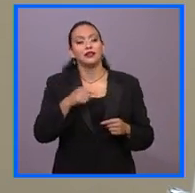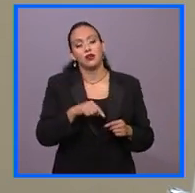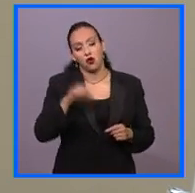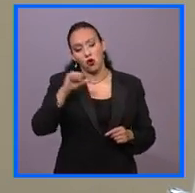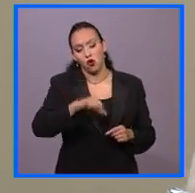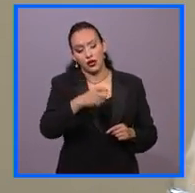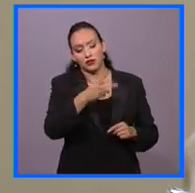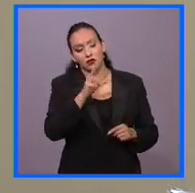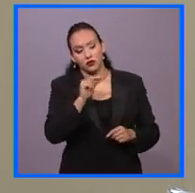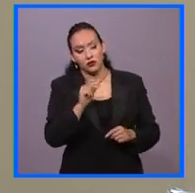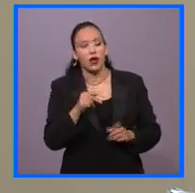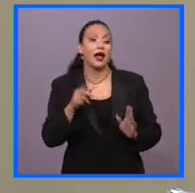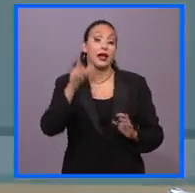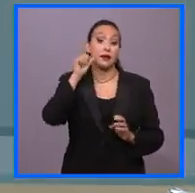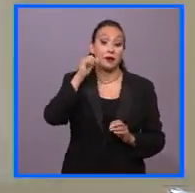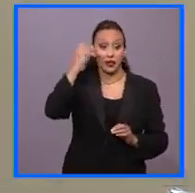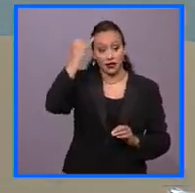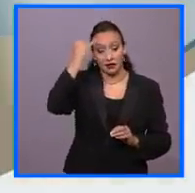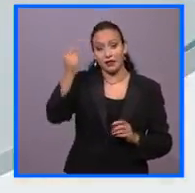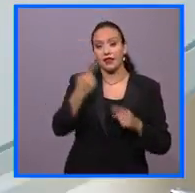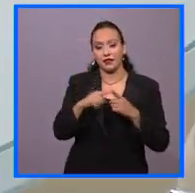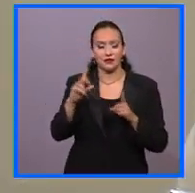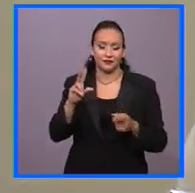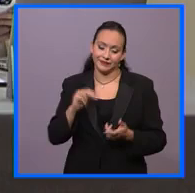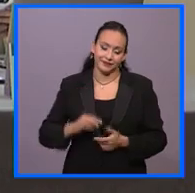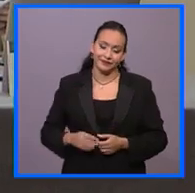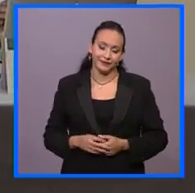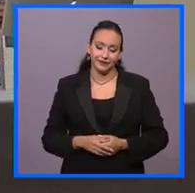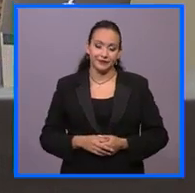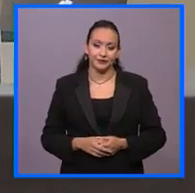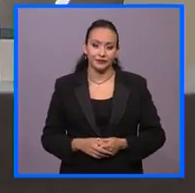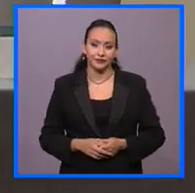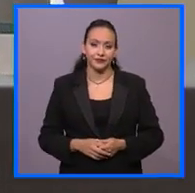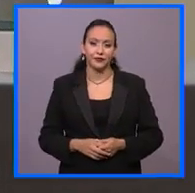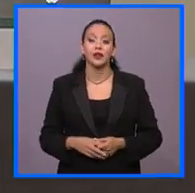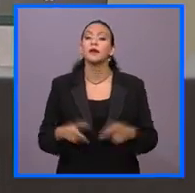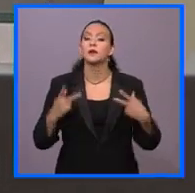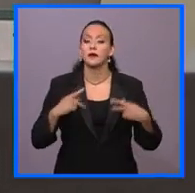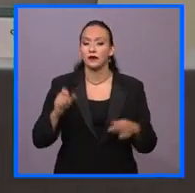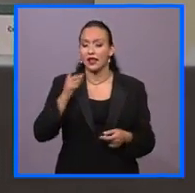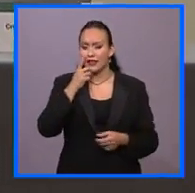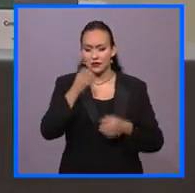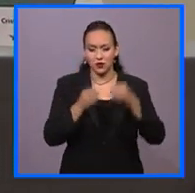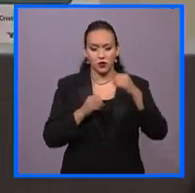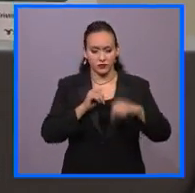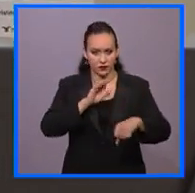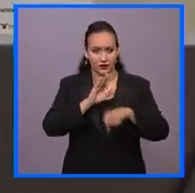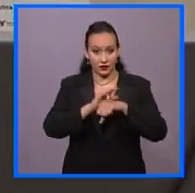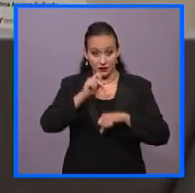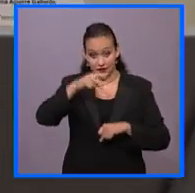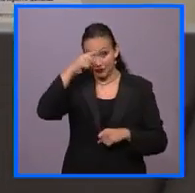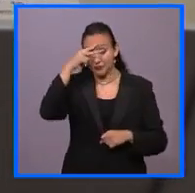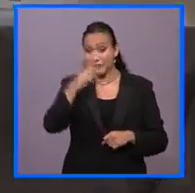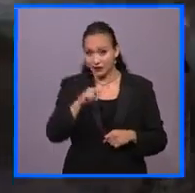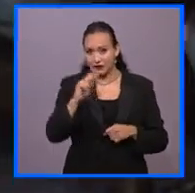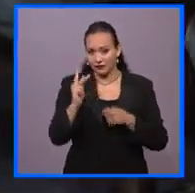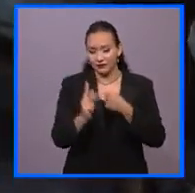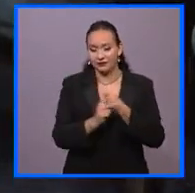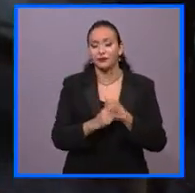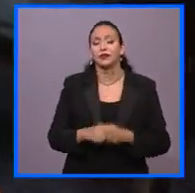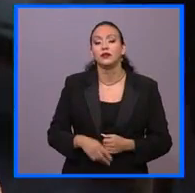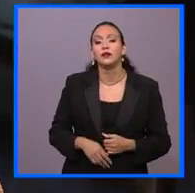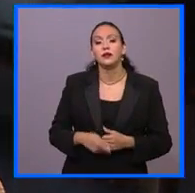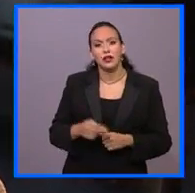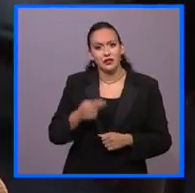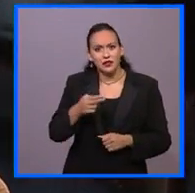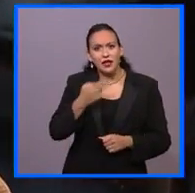en realidad, ¿por qué voy a estar siguiendo los criterios? Los expertos señalaron que el juicio de amparo en nuestro país es una herramienta de